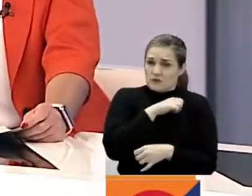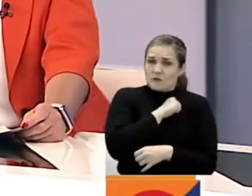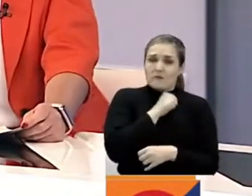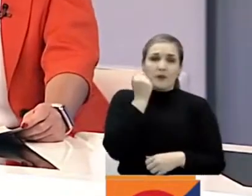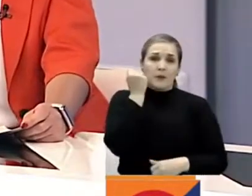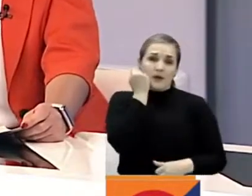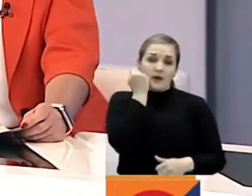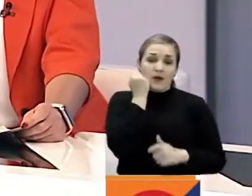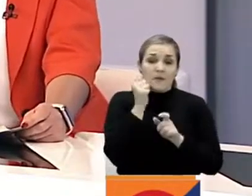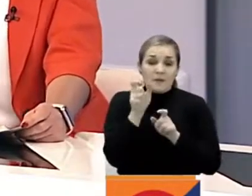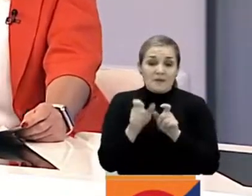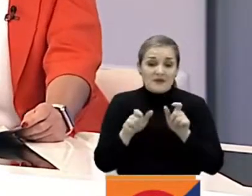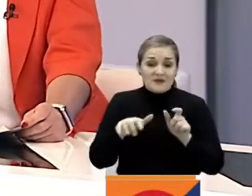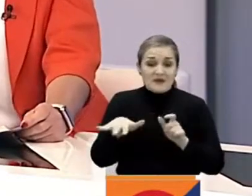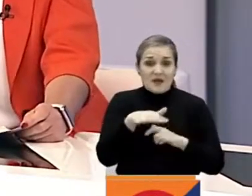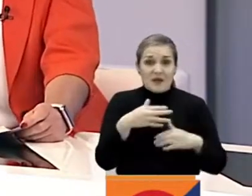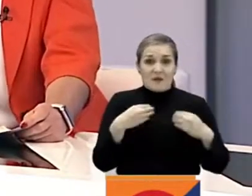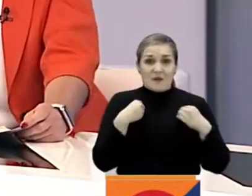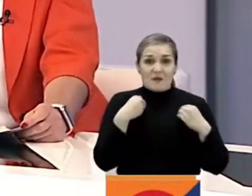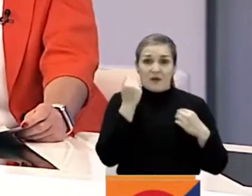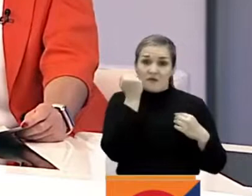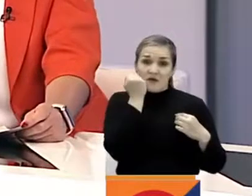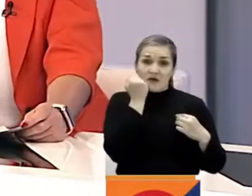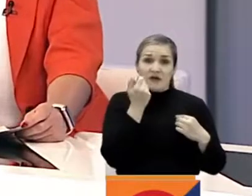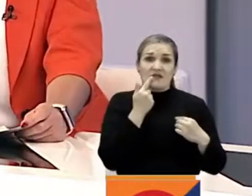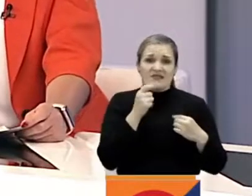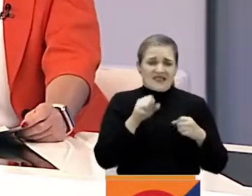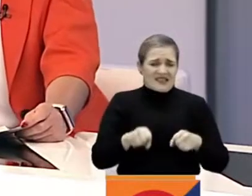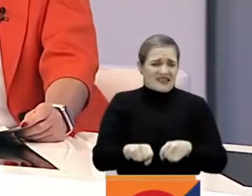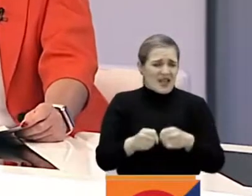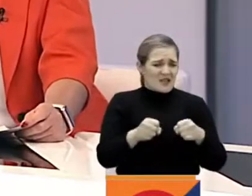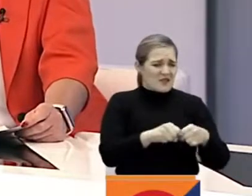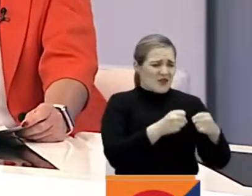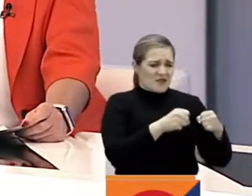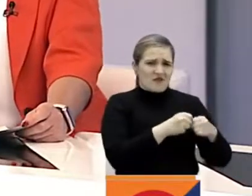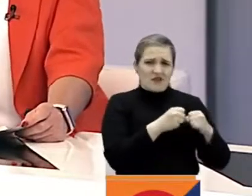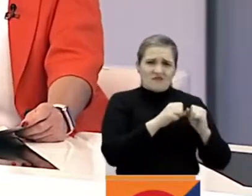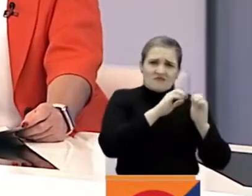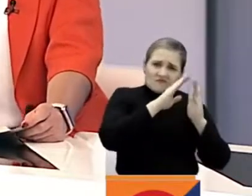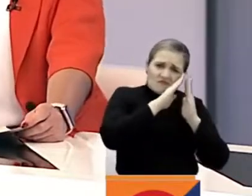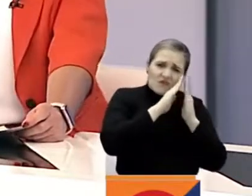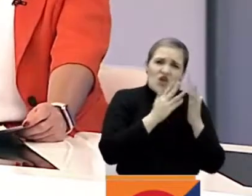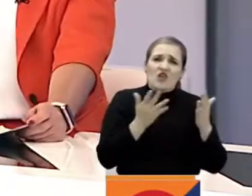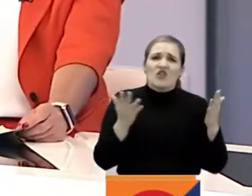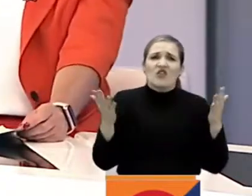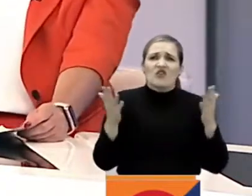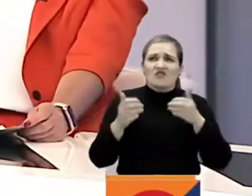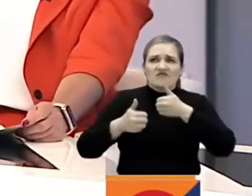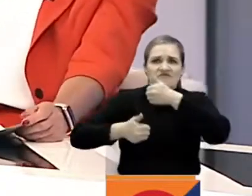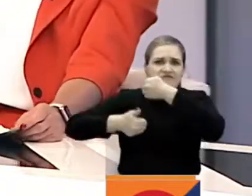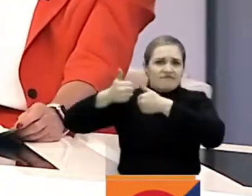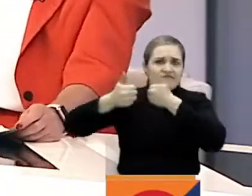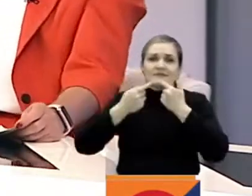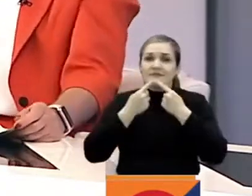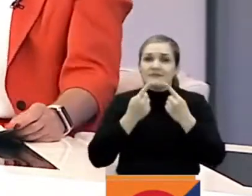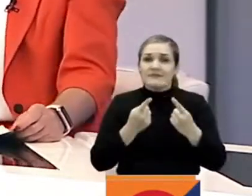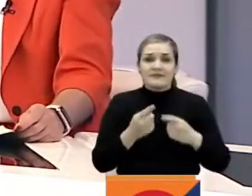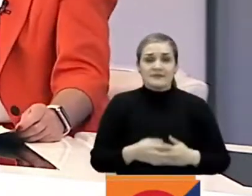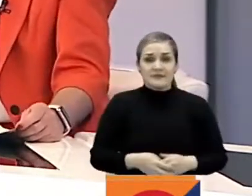habitantes de la zona dicen que los daños fueron cuantiosos. ¿Dónde van a pasar la noche? ¿Qué dicen además las autoridades?